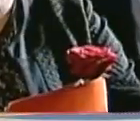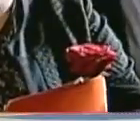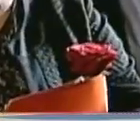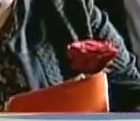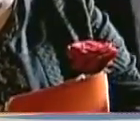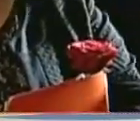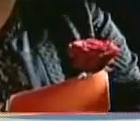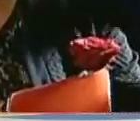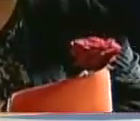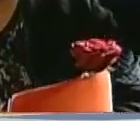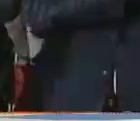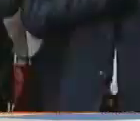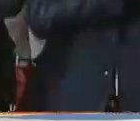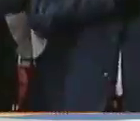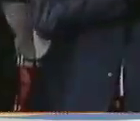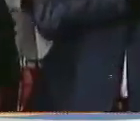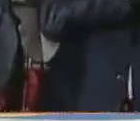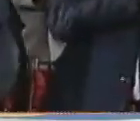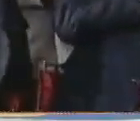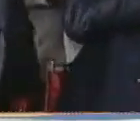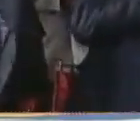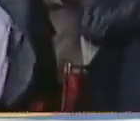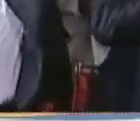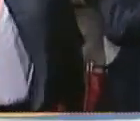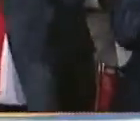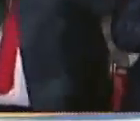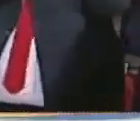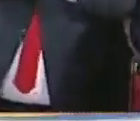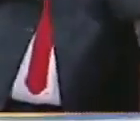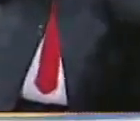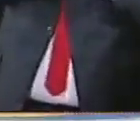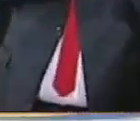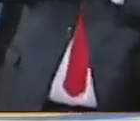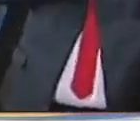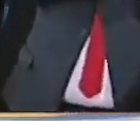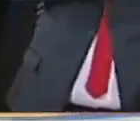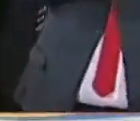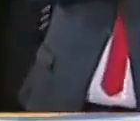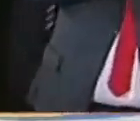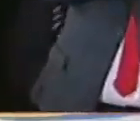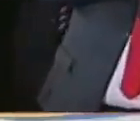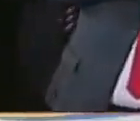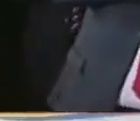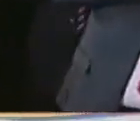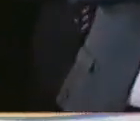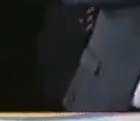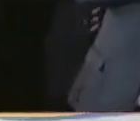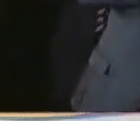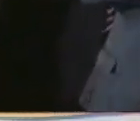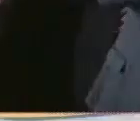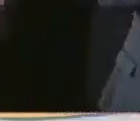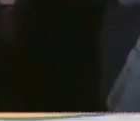Tenemos junta directiva que va a asumir el mando en términos inmediatos.